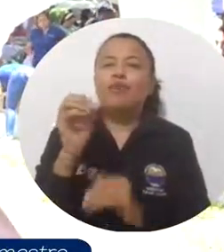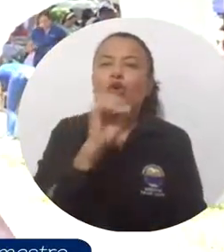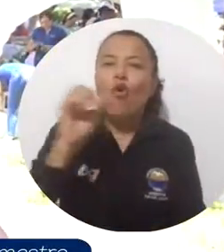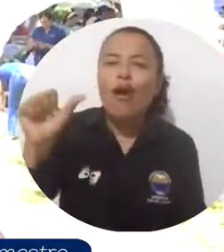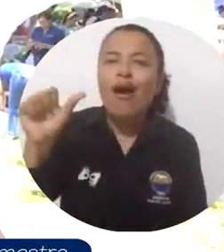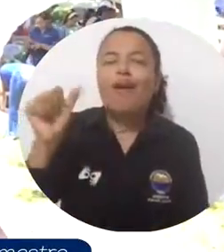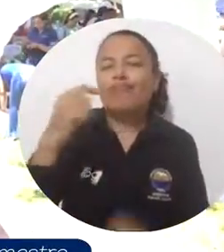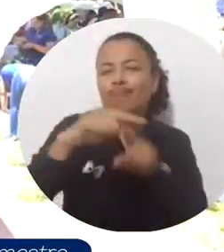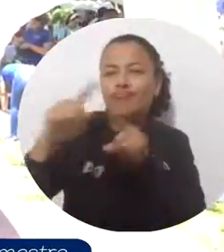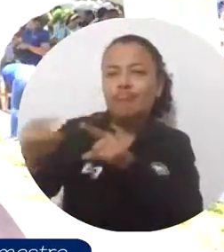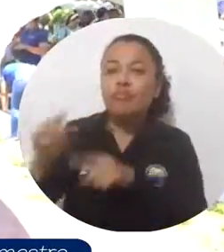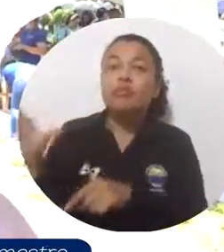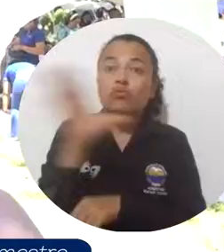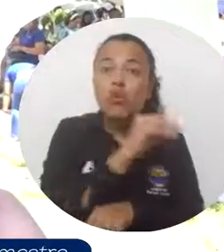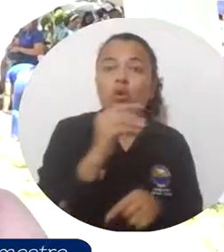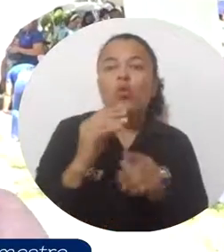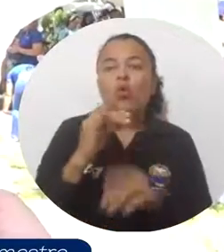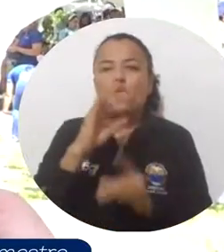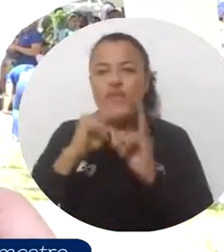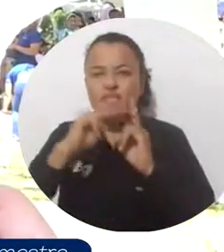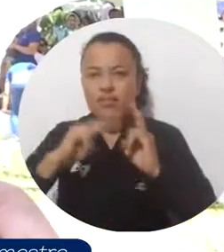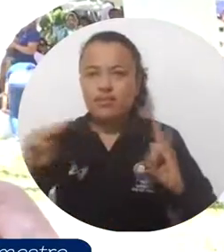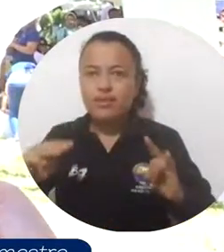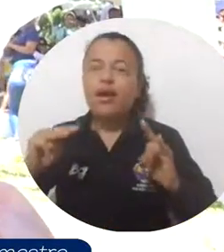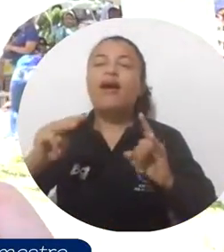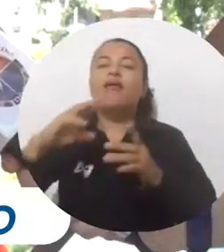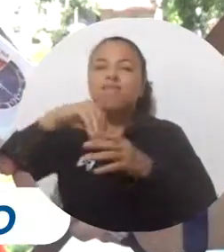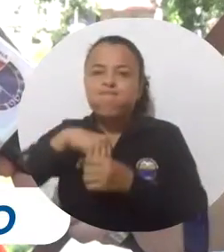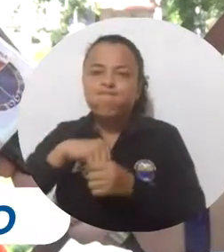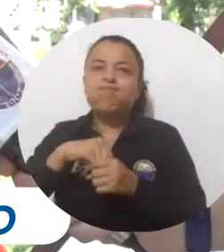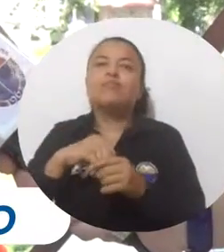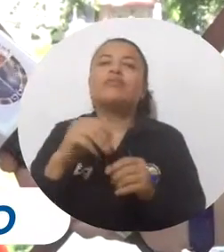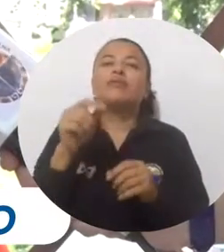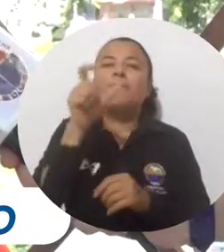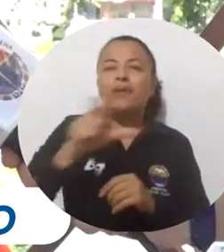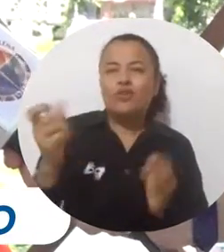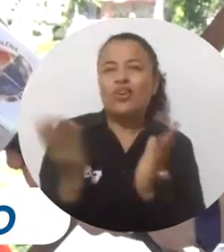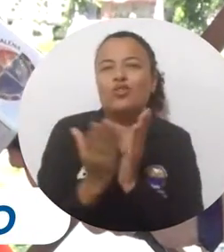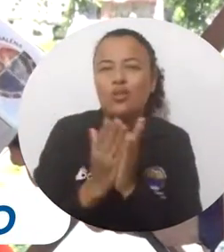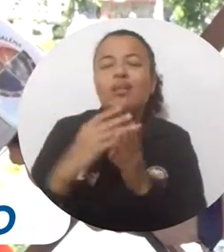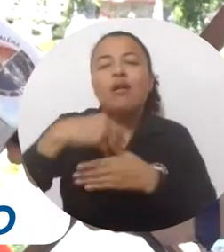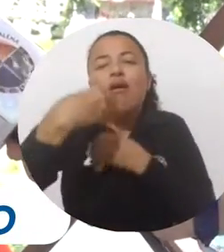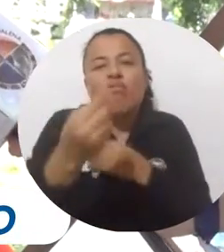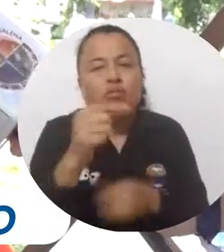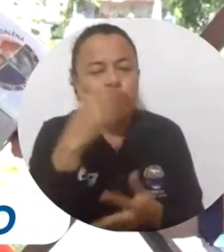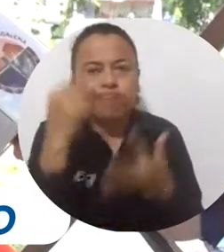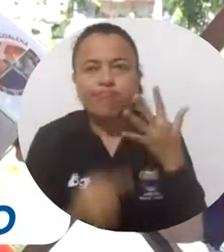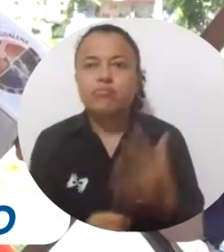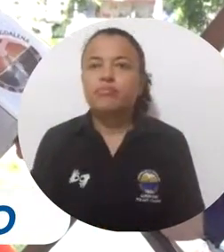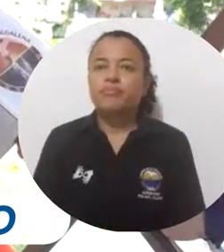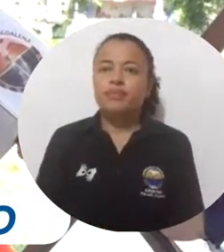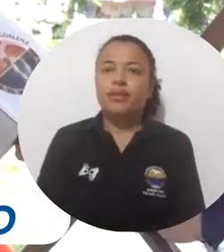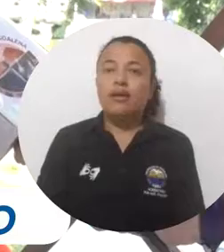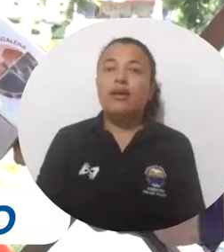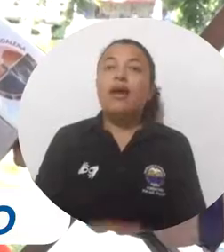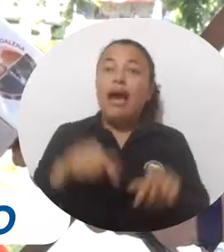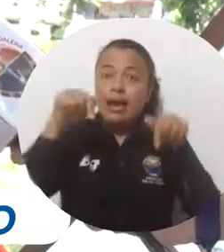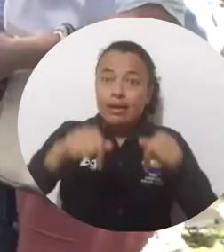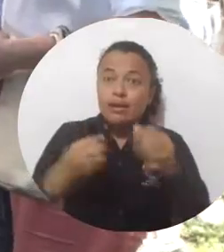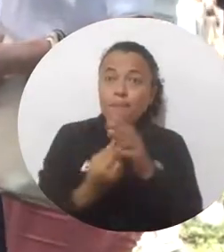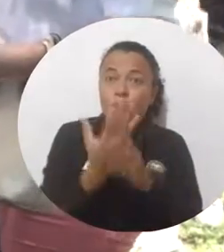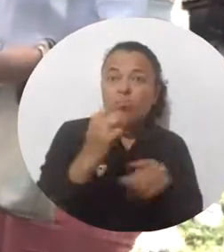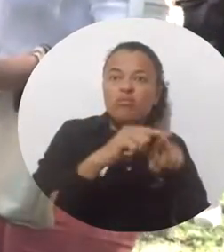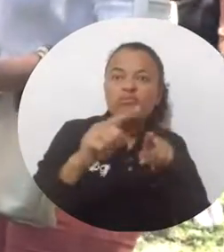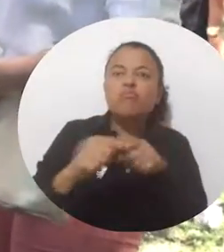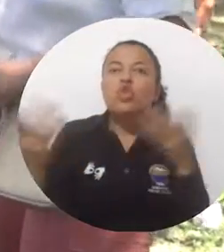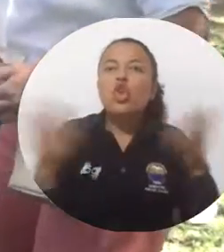toda la comunidad, tanto externa de la universidad como al cuerpo estudiantil. Estos productos nosotros los sacamos aquí en la propia universidad, en la granja,